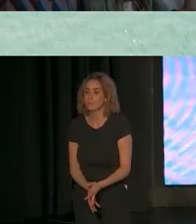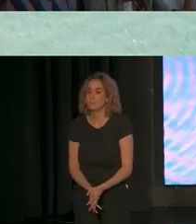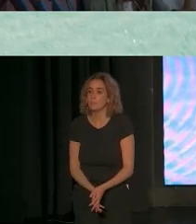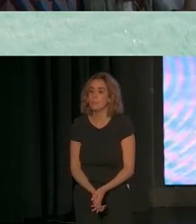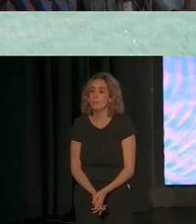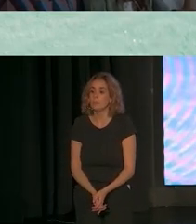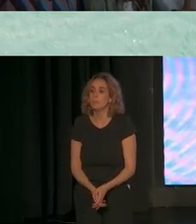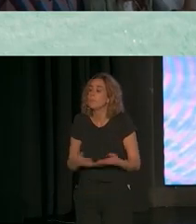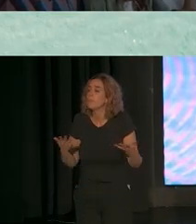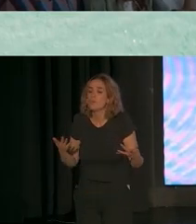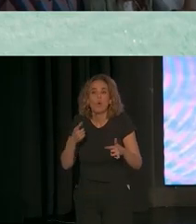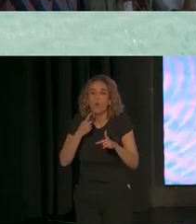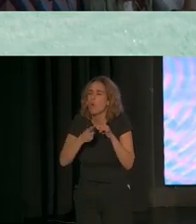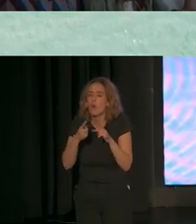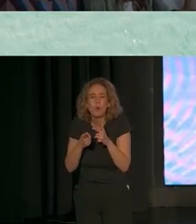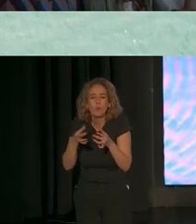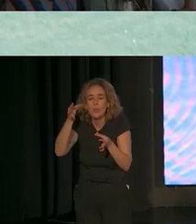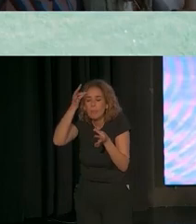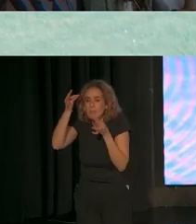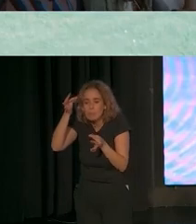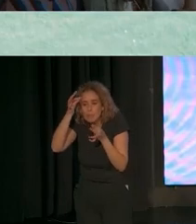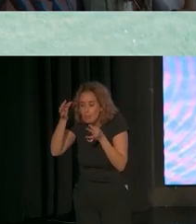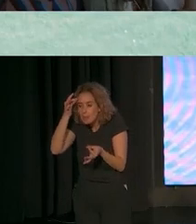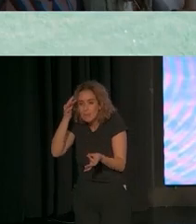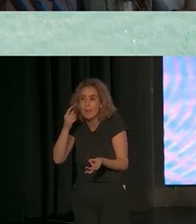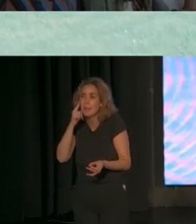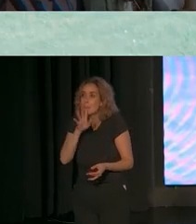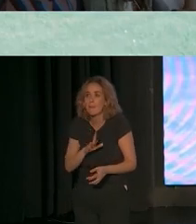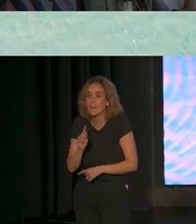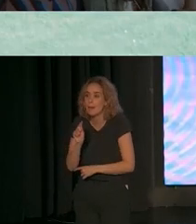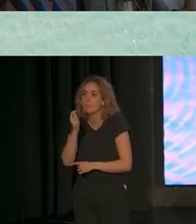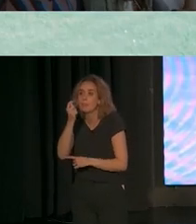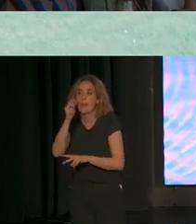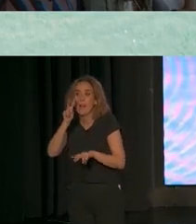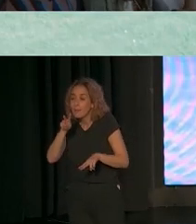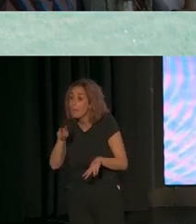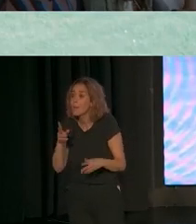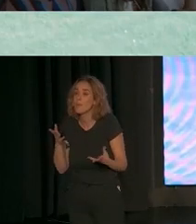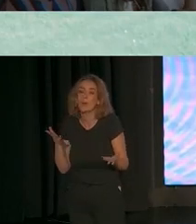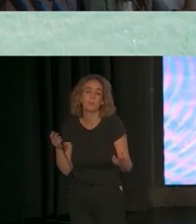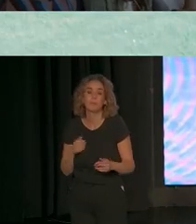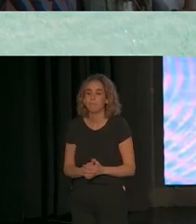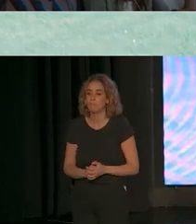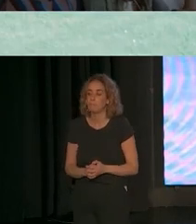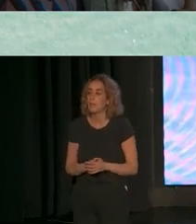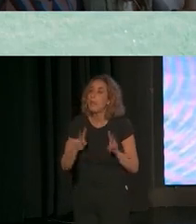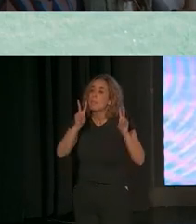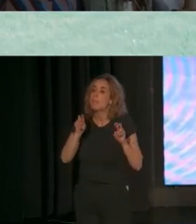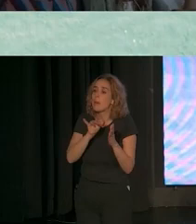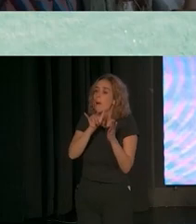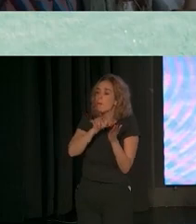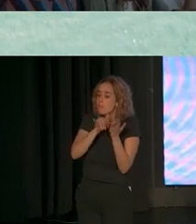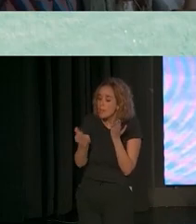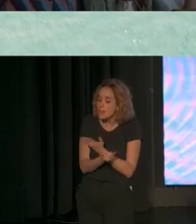Así que son cosas pequeñas que parecían que no podíamos hacer. Y en lo que respecta al lenguaje, pues es capaz